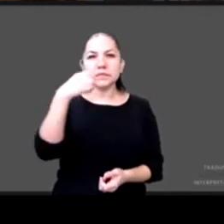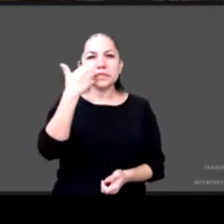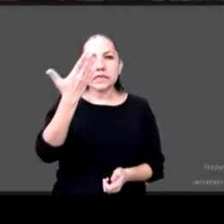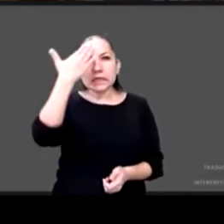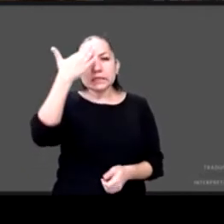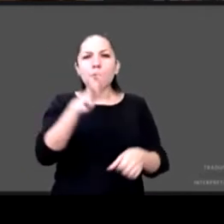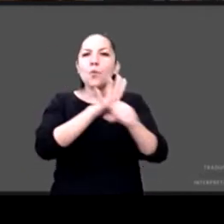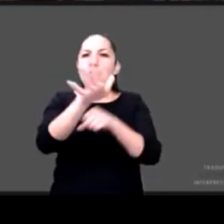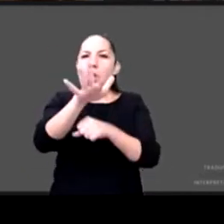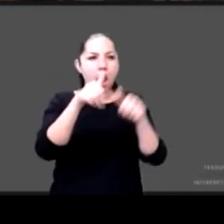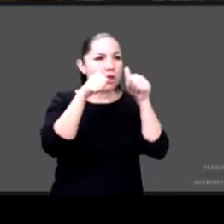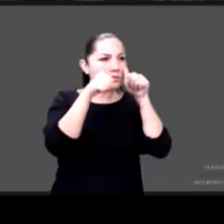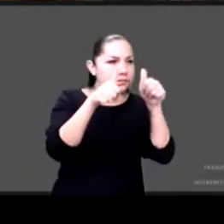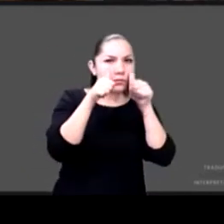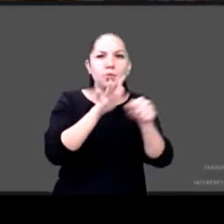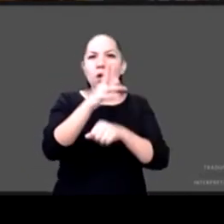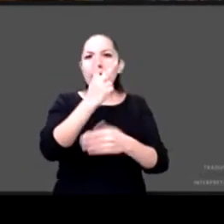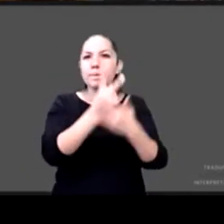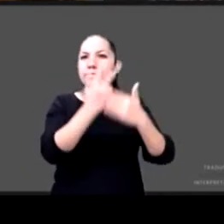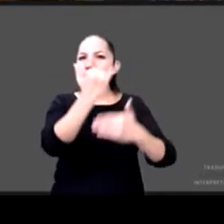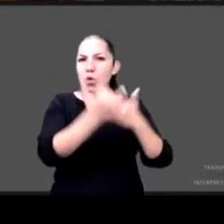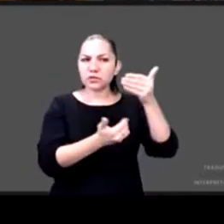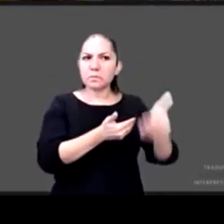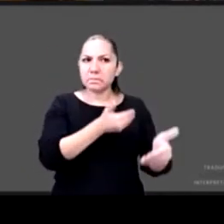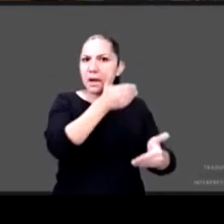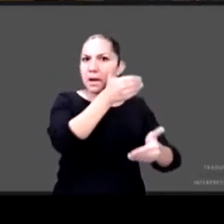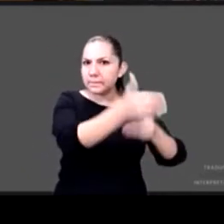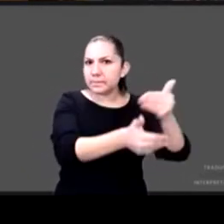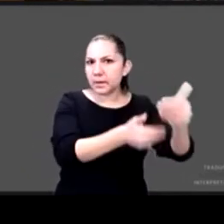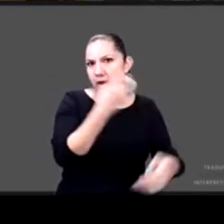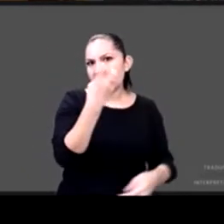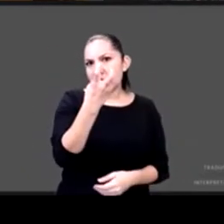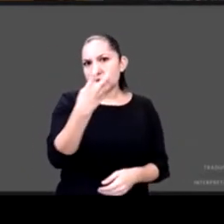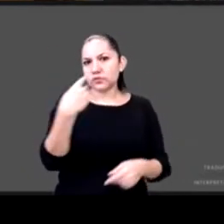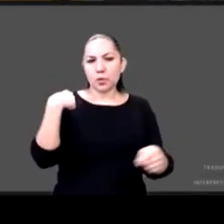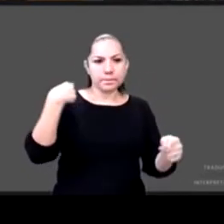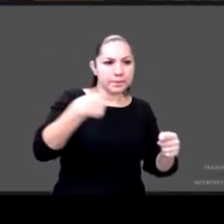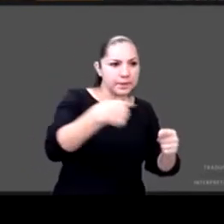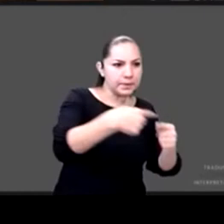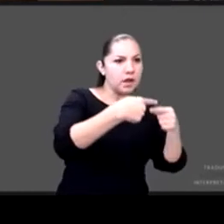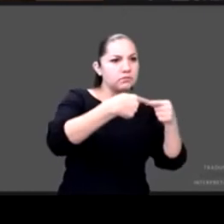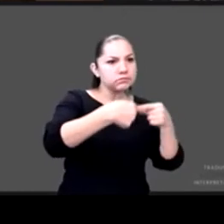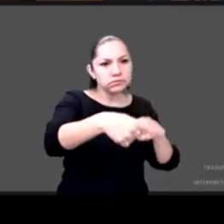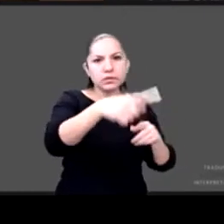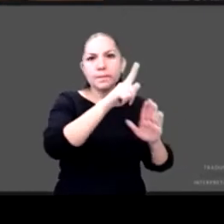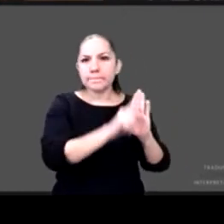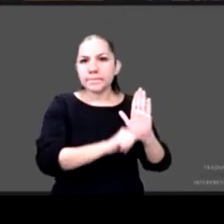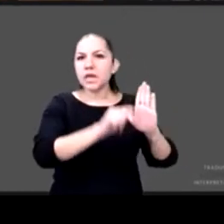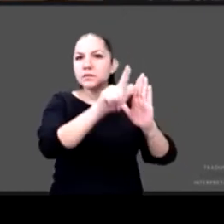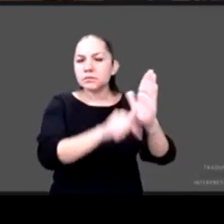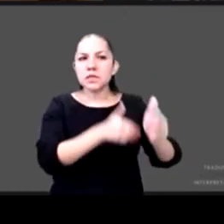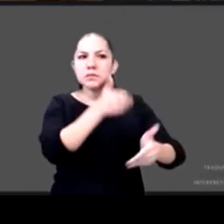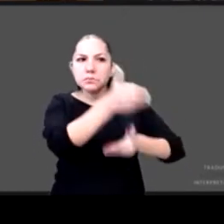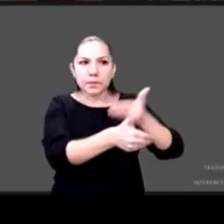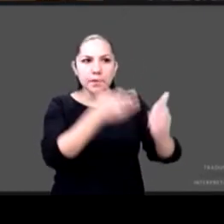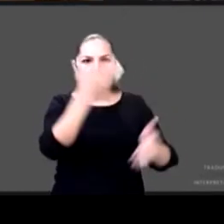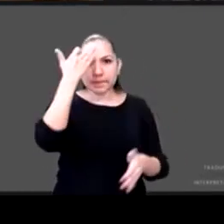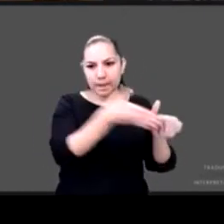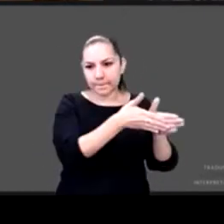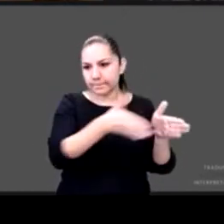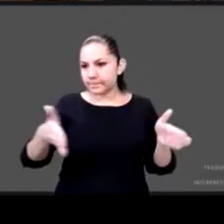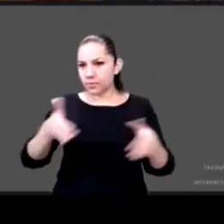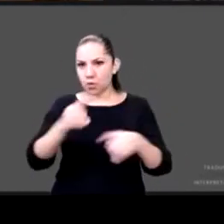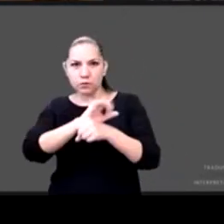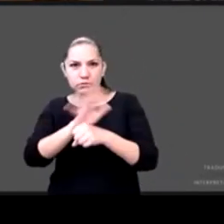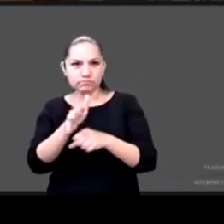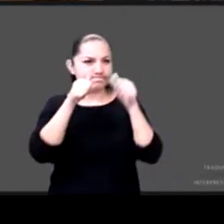han logrado también de manera especial estos meses aquí en la cuarentena, en esta contingencia especial. Le voy a dar la palabra